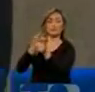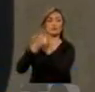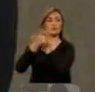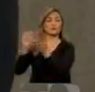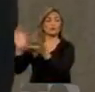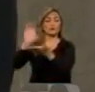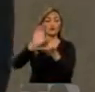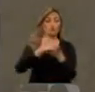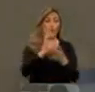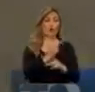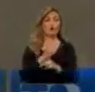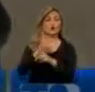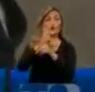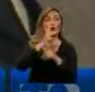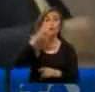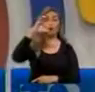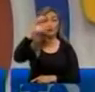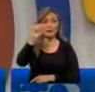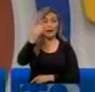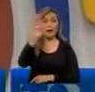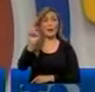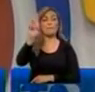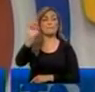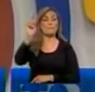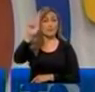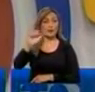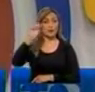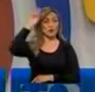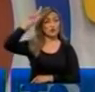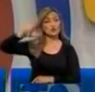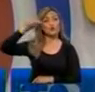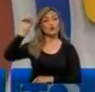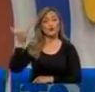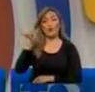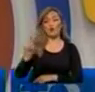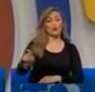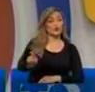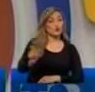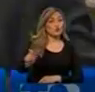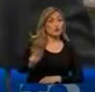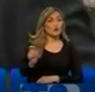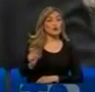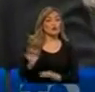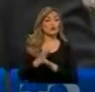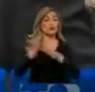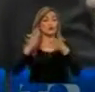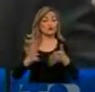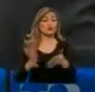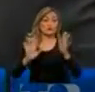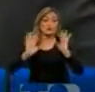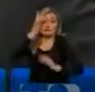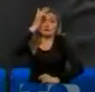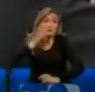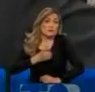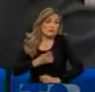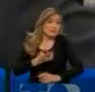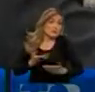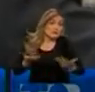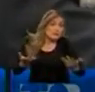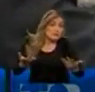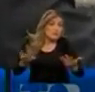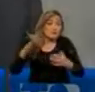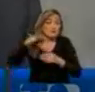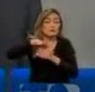Al consejero José Cabrera le preocupa que el gobierno, al igual que lo hizo con los sueldos de los funcionarios electorales, tome otras decisiones en